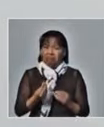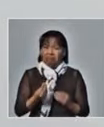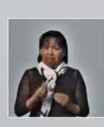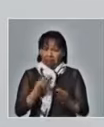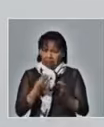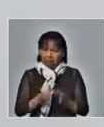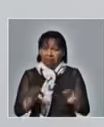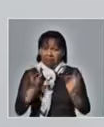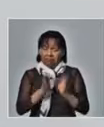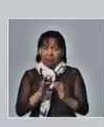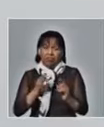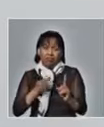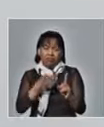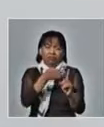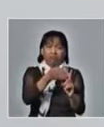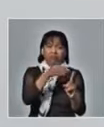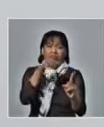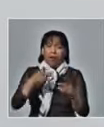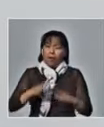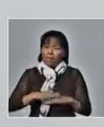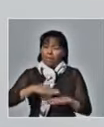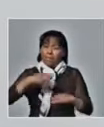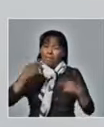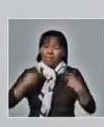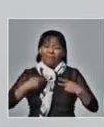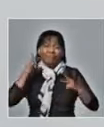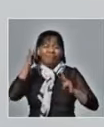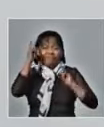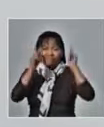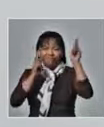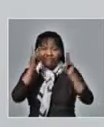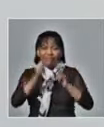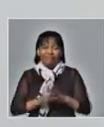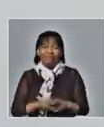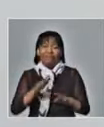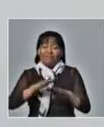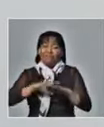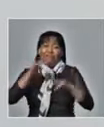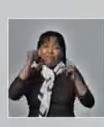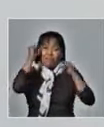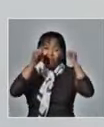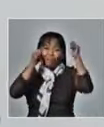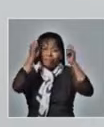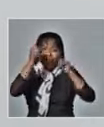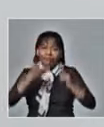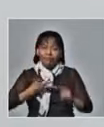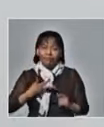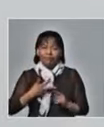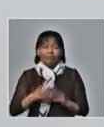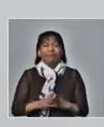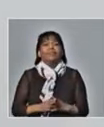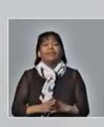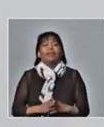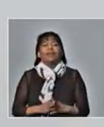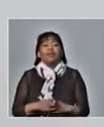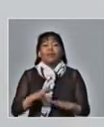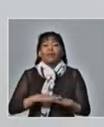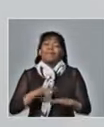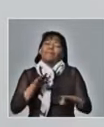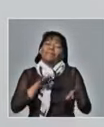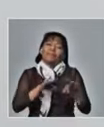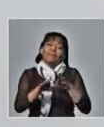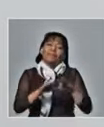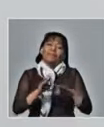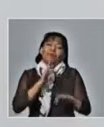de seguir apostando a que más personas nos visiten, incrementar el turismo y, por supuesto, a seguir generando empleos